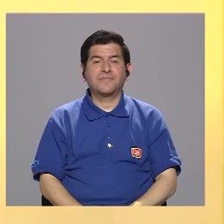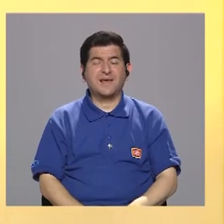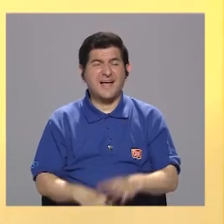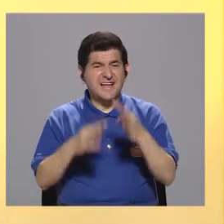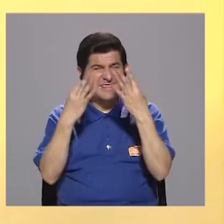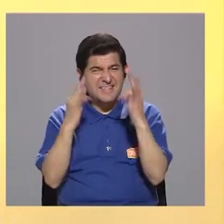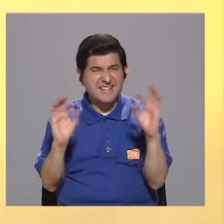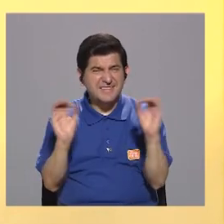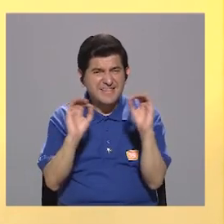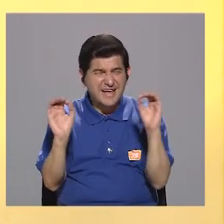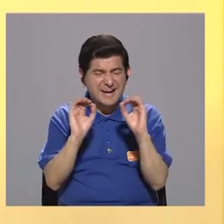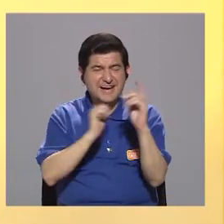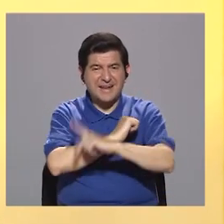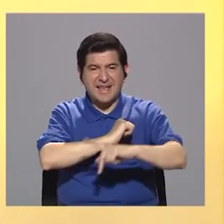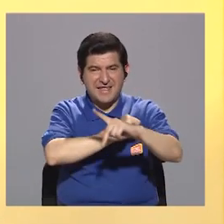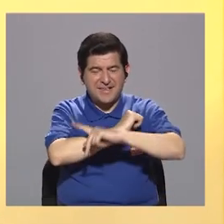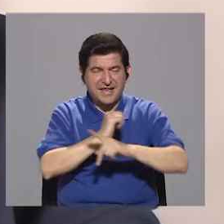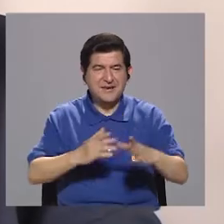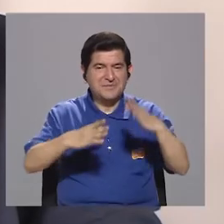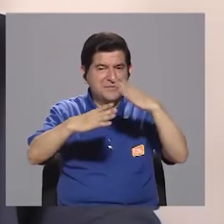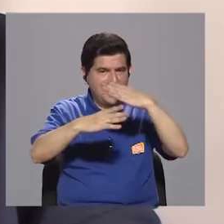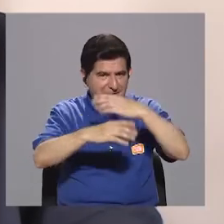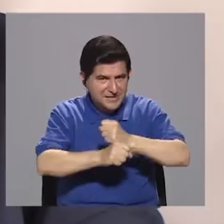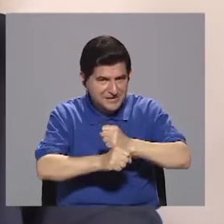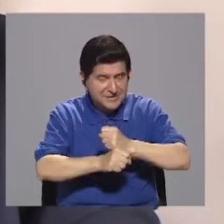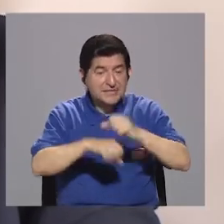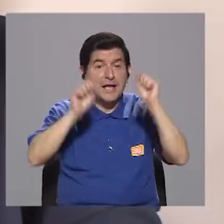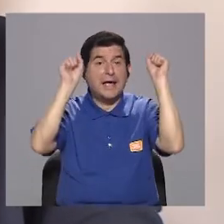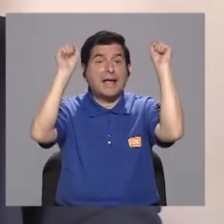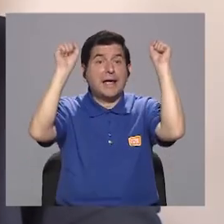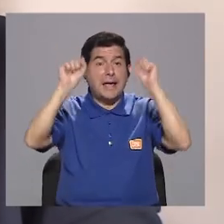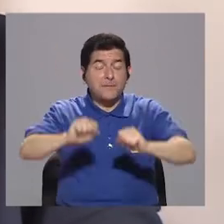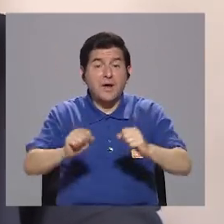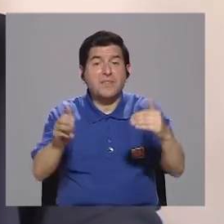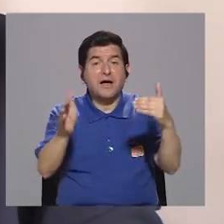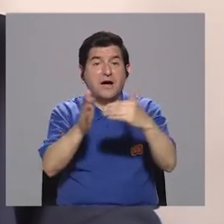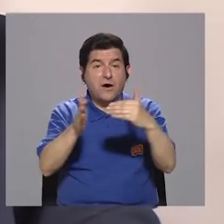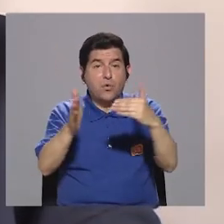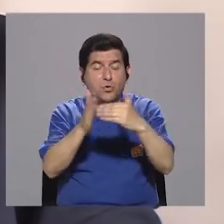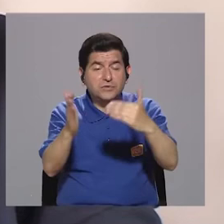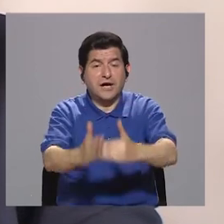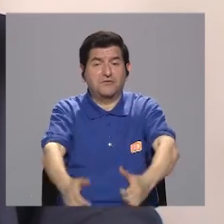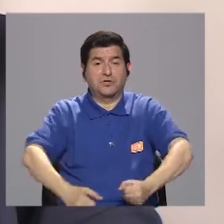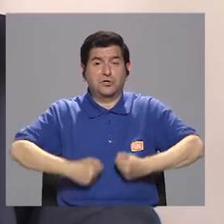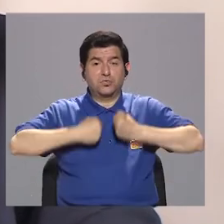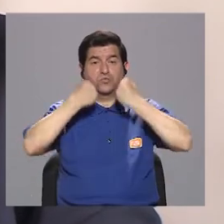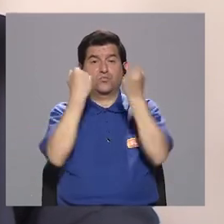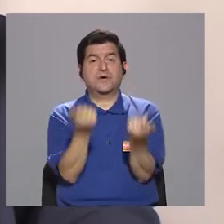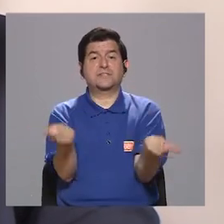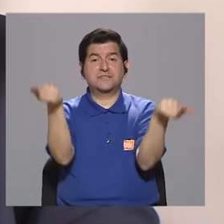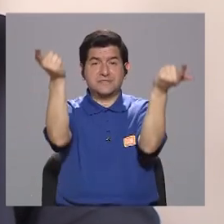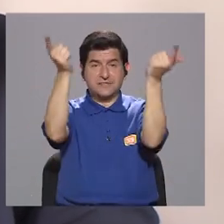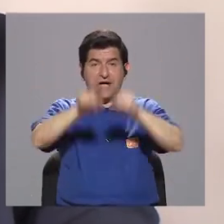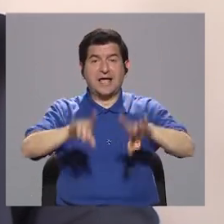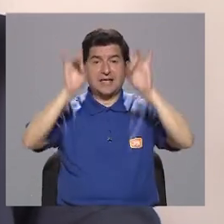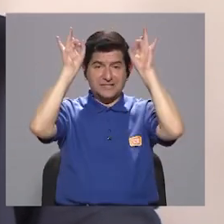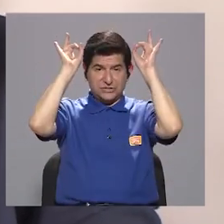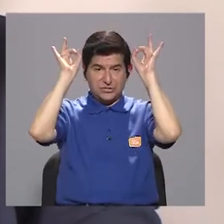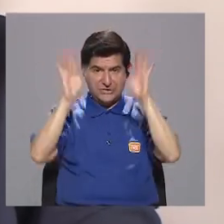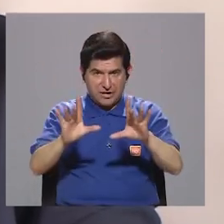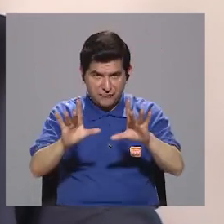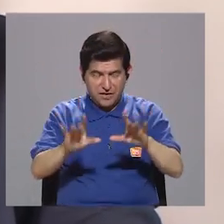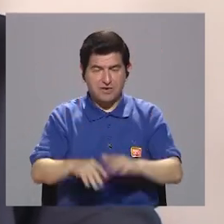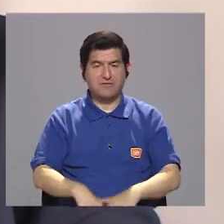que provocar nada en este país que pudiera revivir un hecho tan